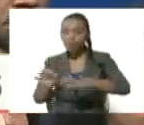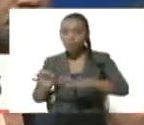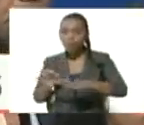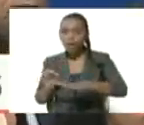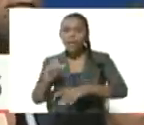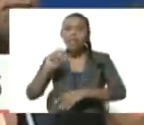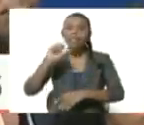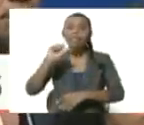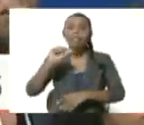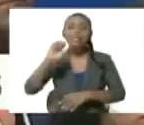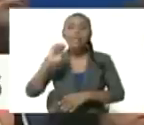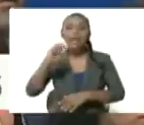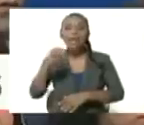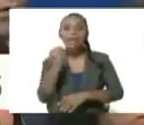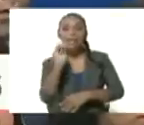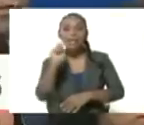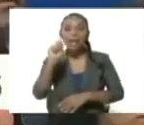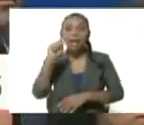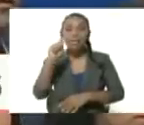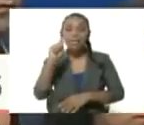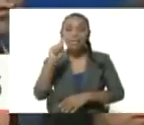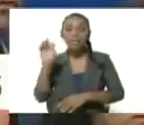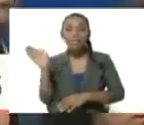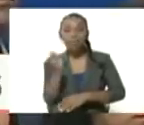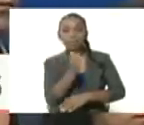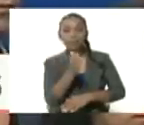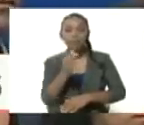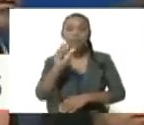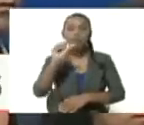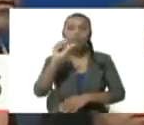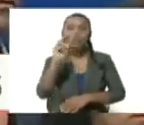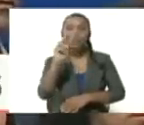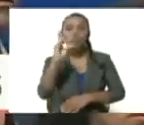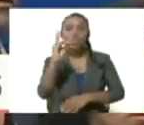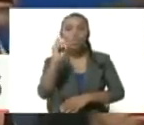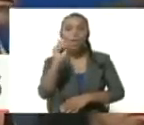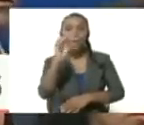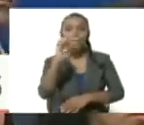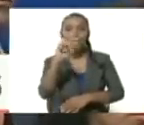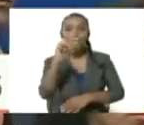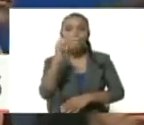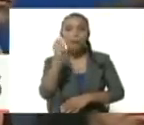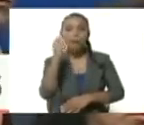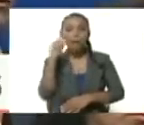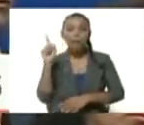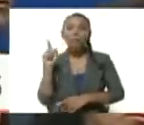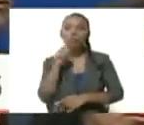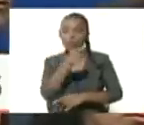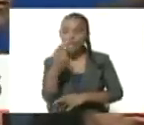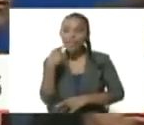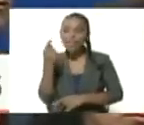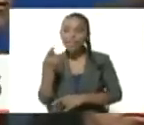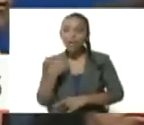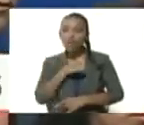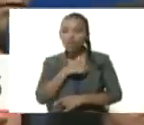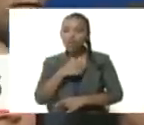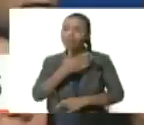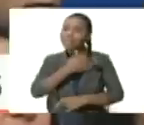y la SUDEBAN. Usted nos invitaba a ser más eficaces en la recaudación de los impuestos. Nosotros estamos